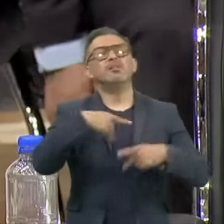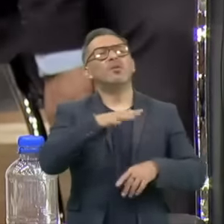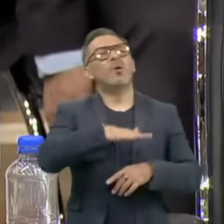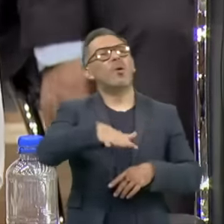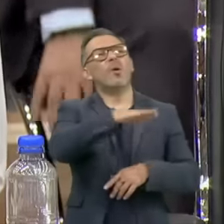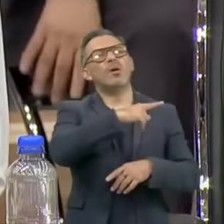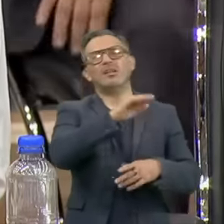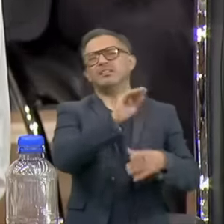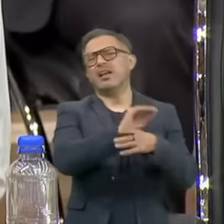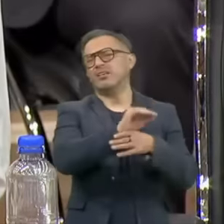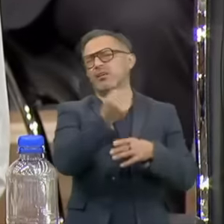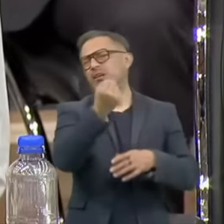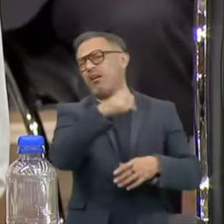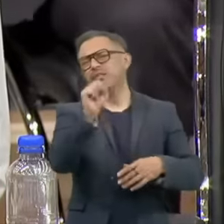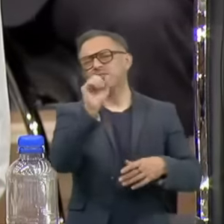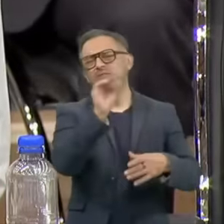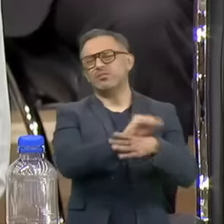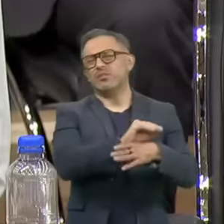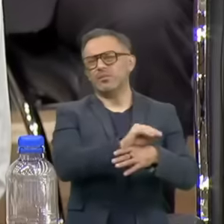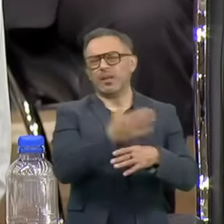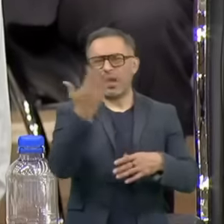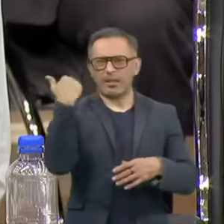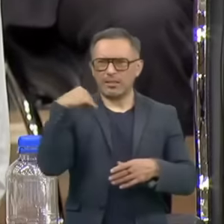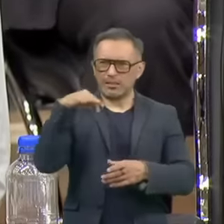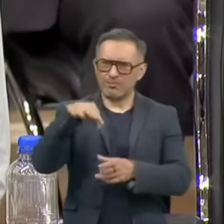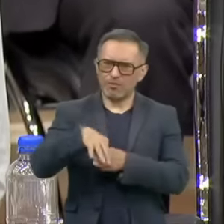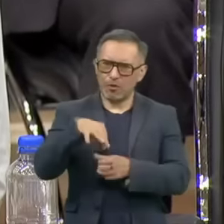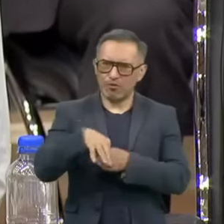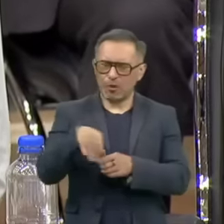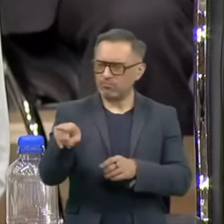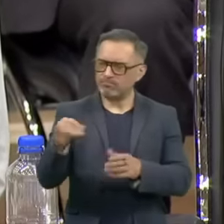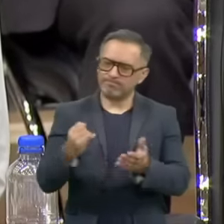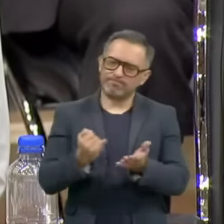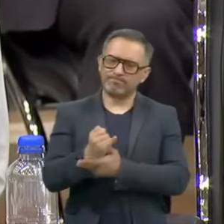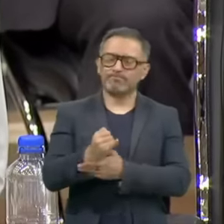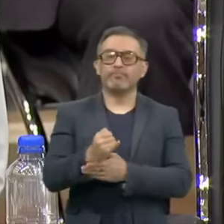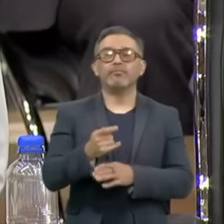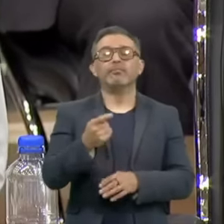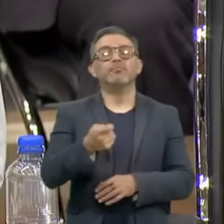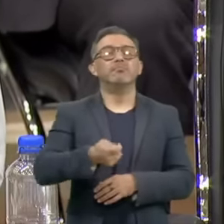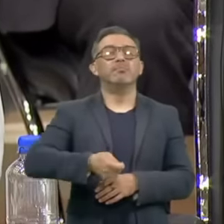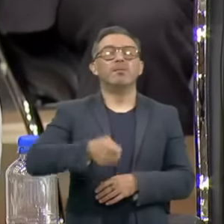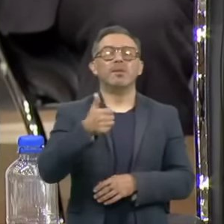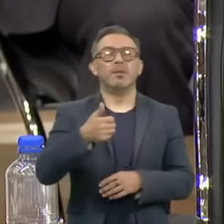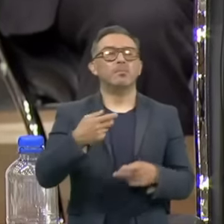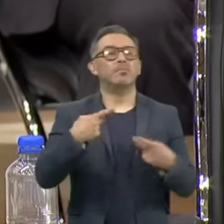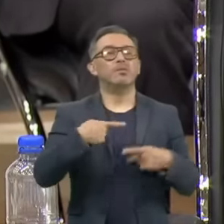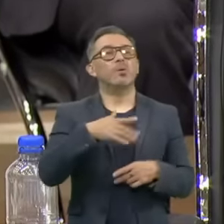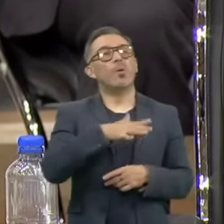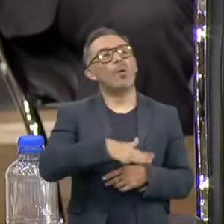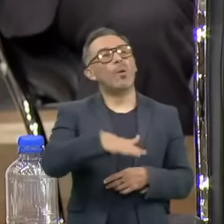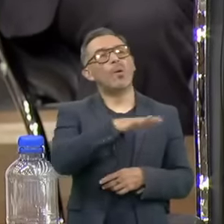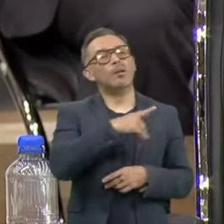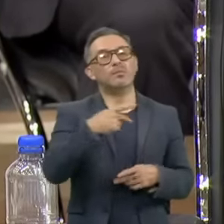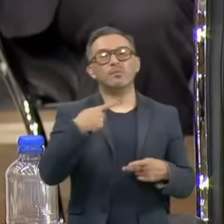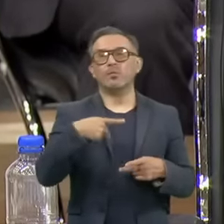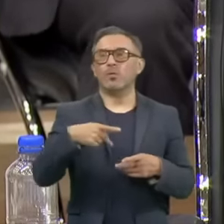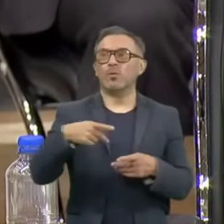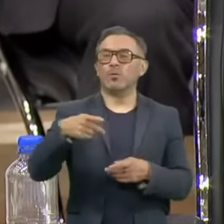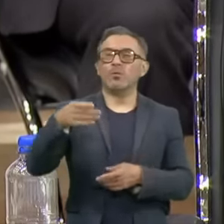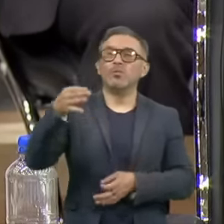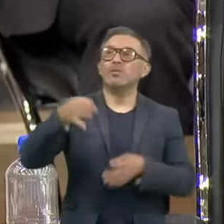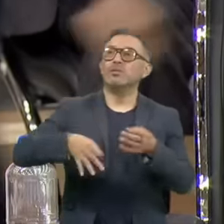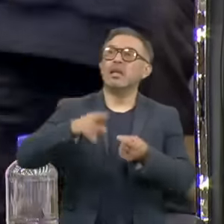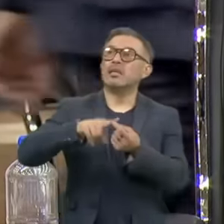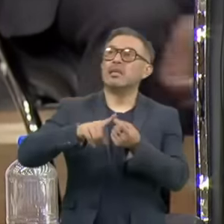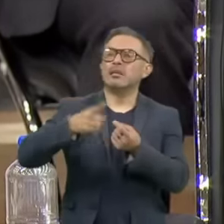que determinó con su voto que por primera vez el pueblo elija a las personas juzgadoras, que se haga valer